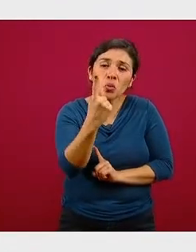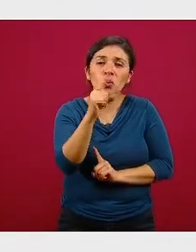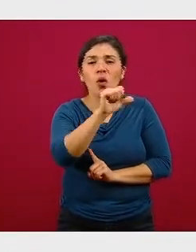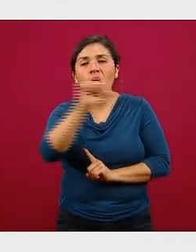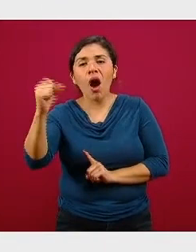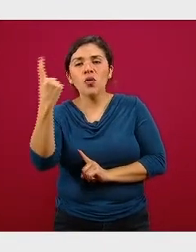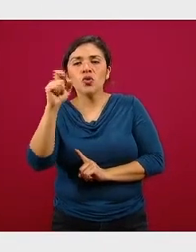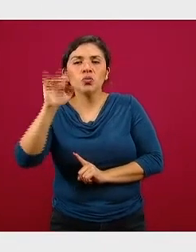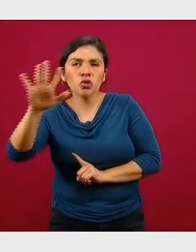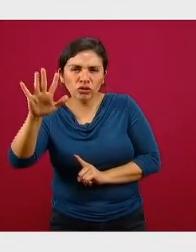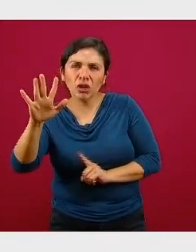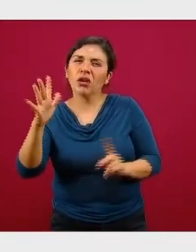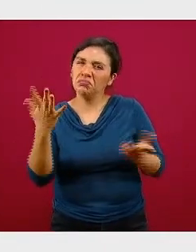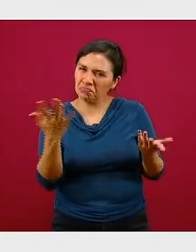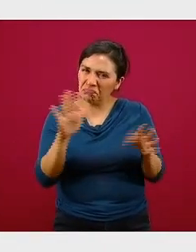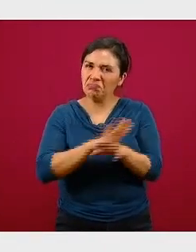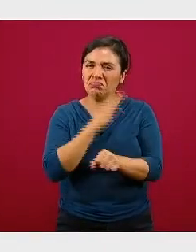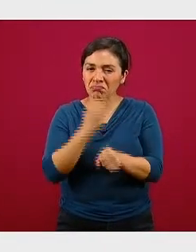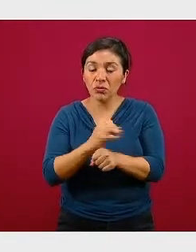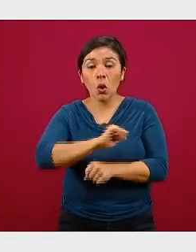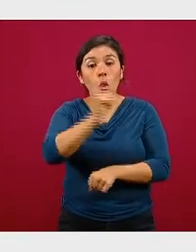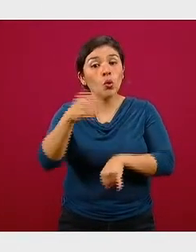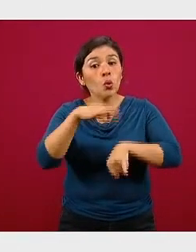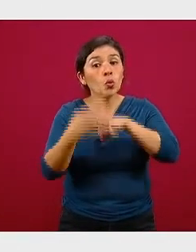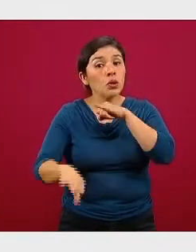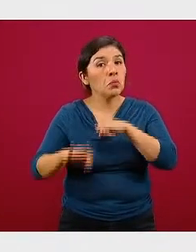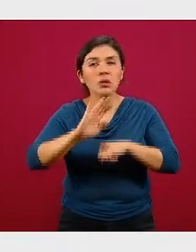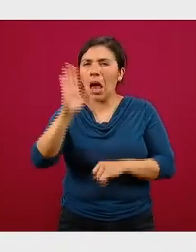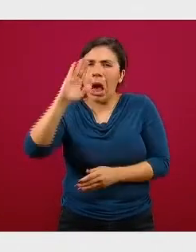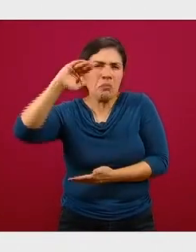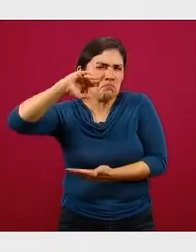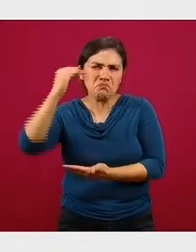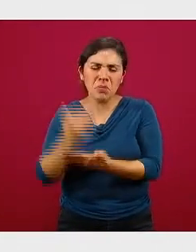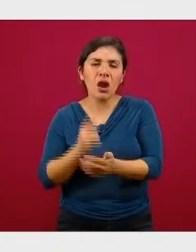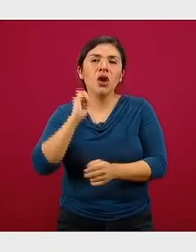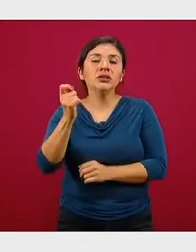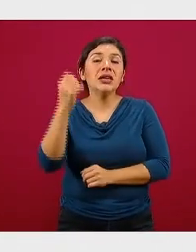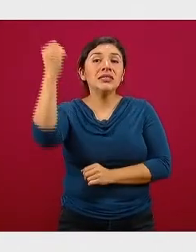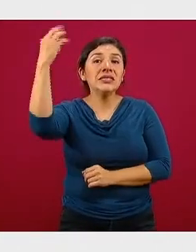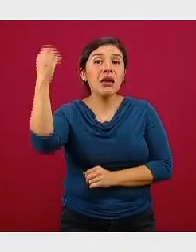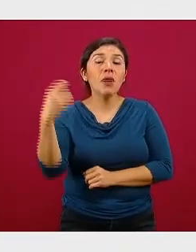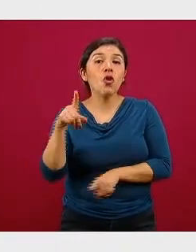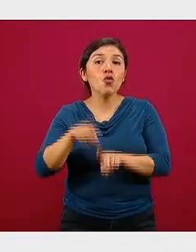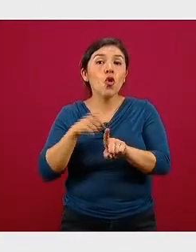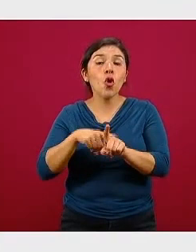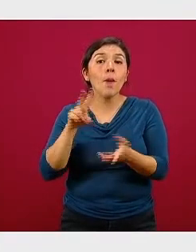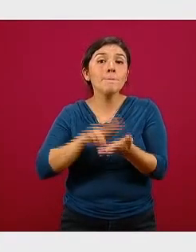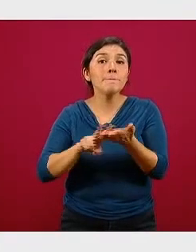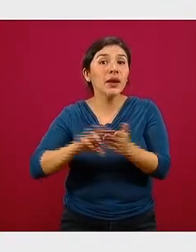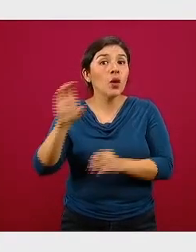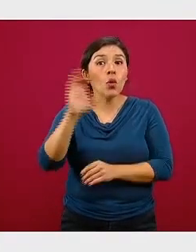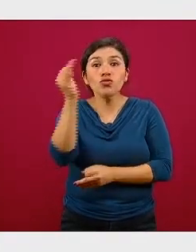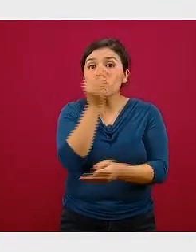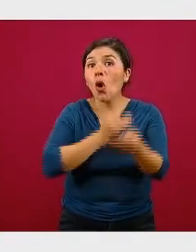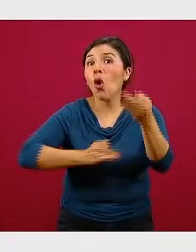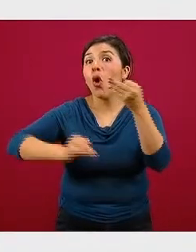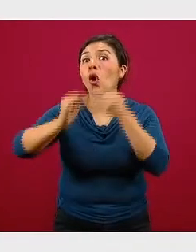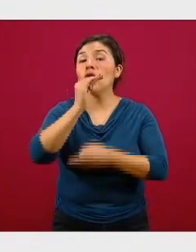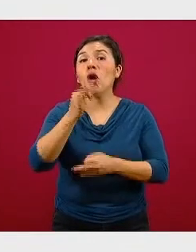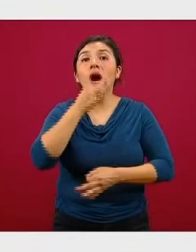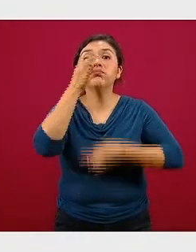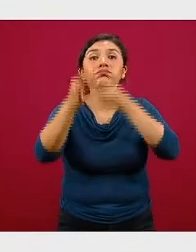precaución acotada, y finalmente el nivel bajo lo vamos a tener el semáforo verde cuando todos nuestros